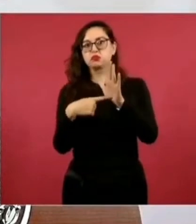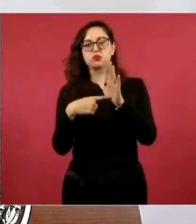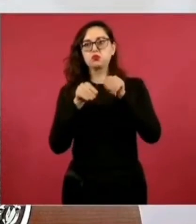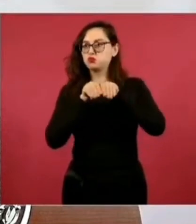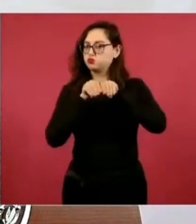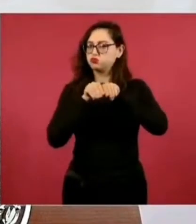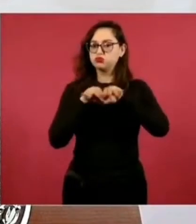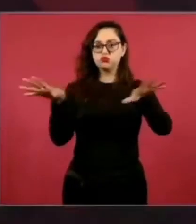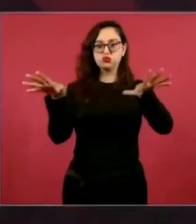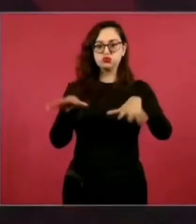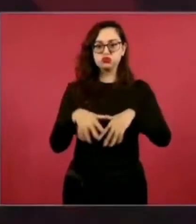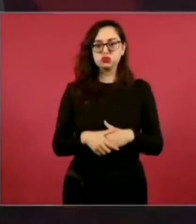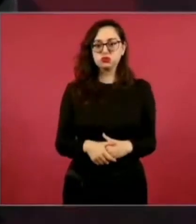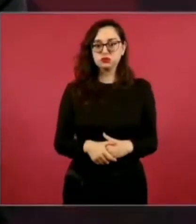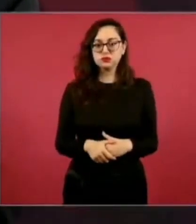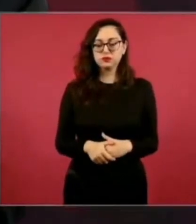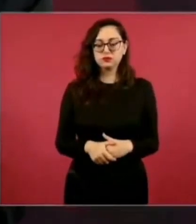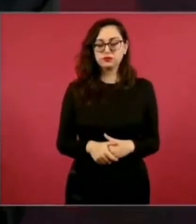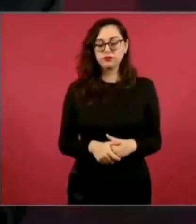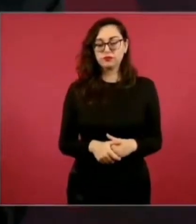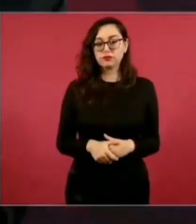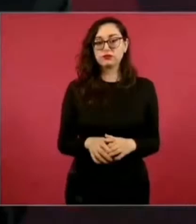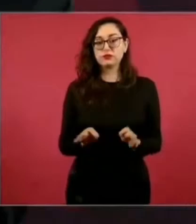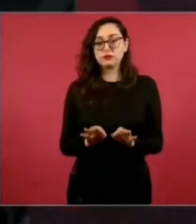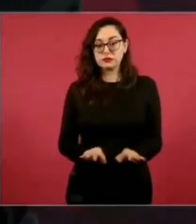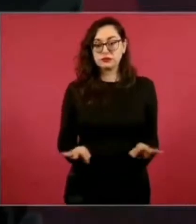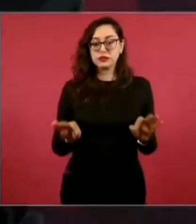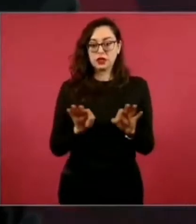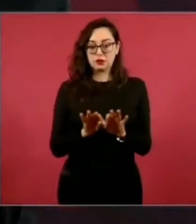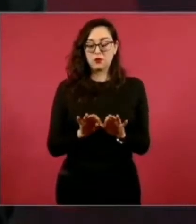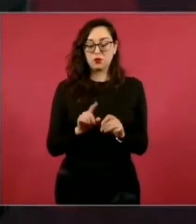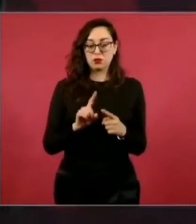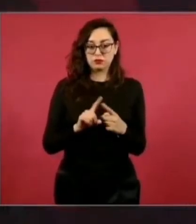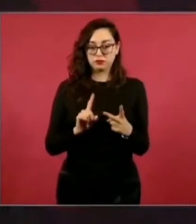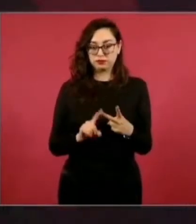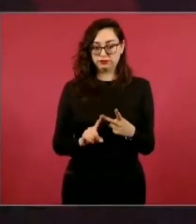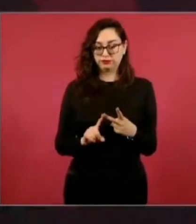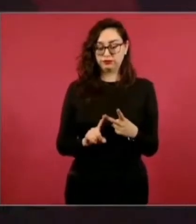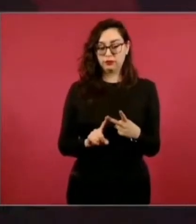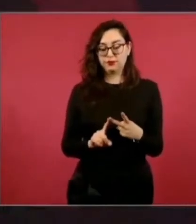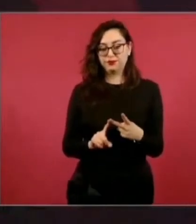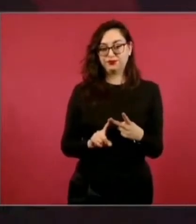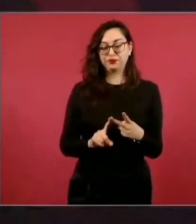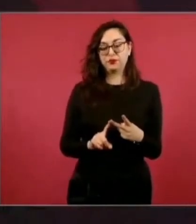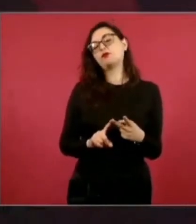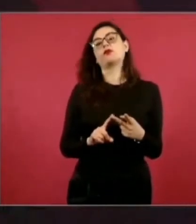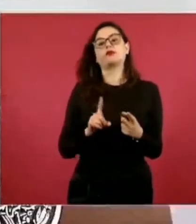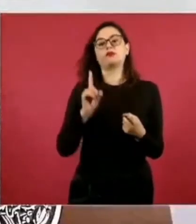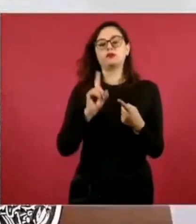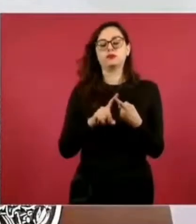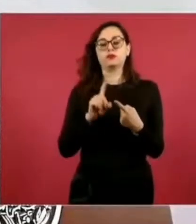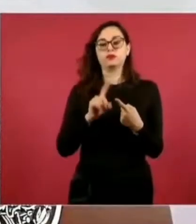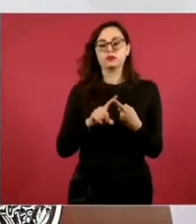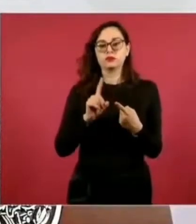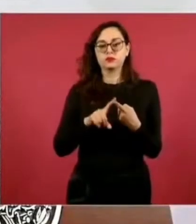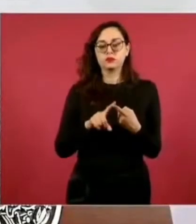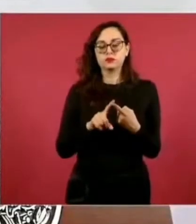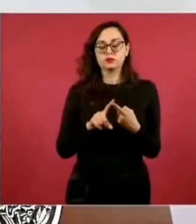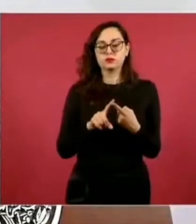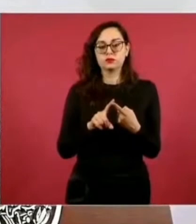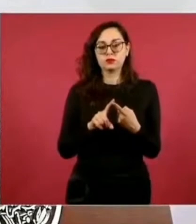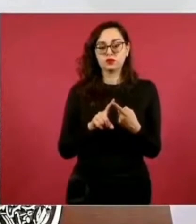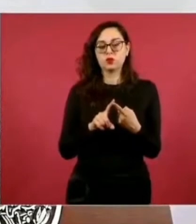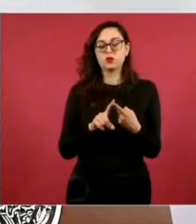Y lo importante, pues son dos cosas. Una, que sigas contando con